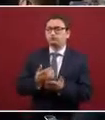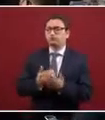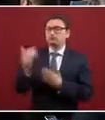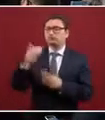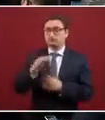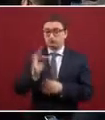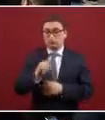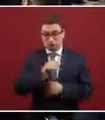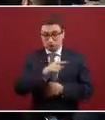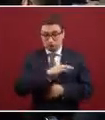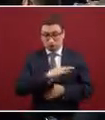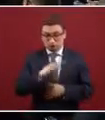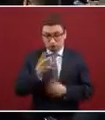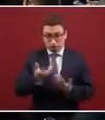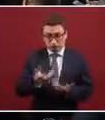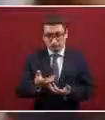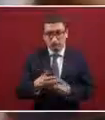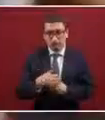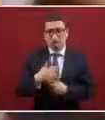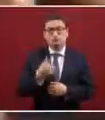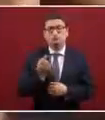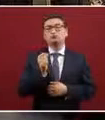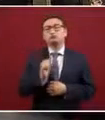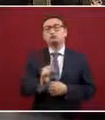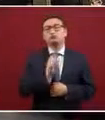estaría anunciándose el próximo sábado.